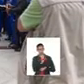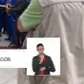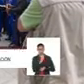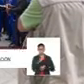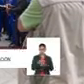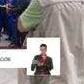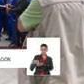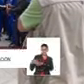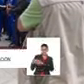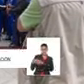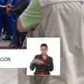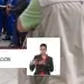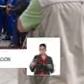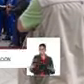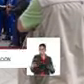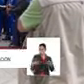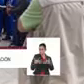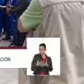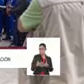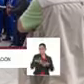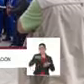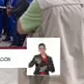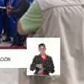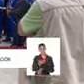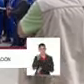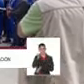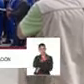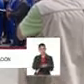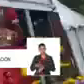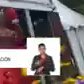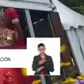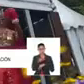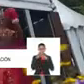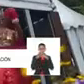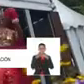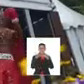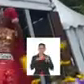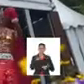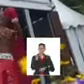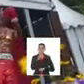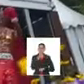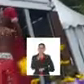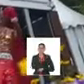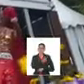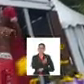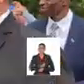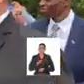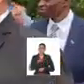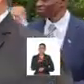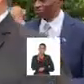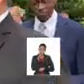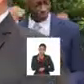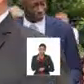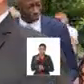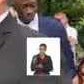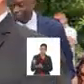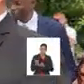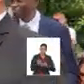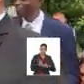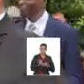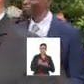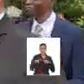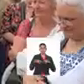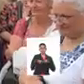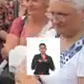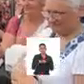Francia. Quiero decirles que pueden contar con nosotros. Somos y seguiremos siendo la asociación amiga